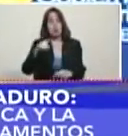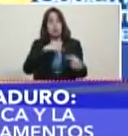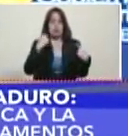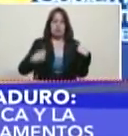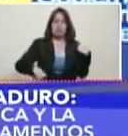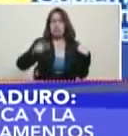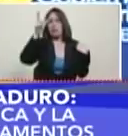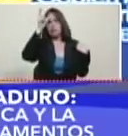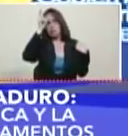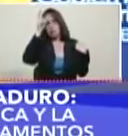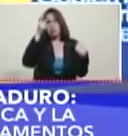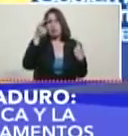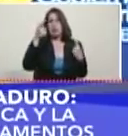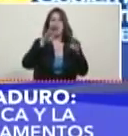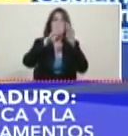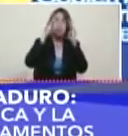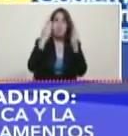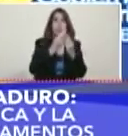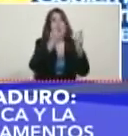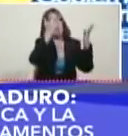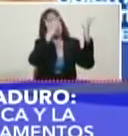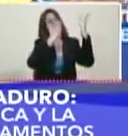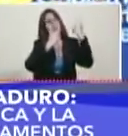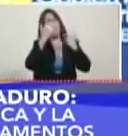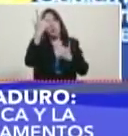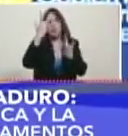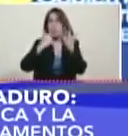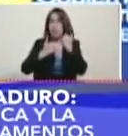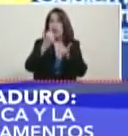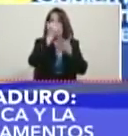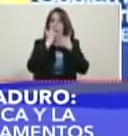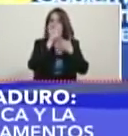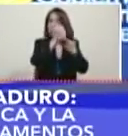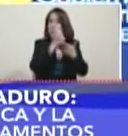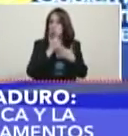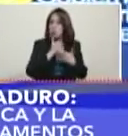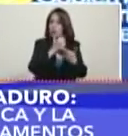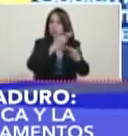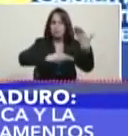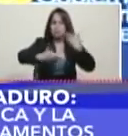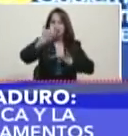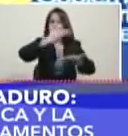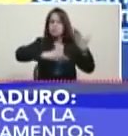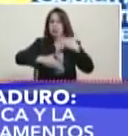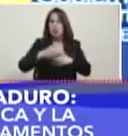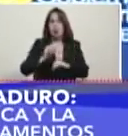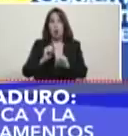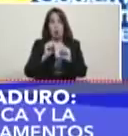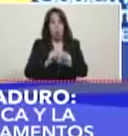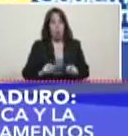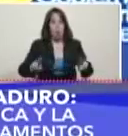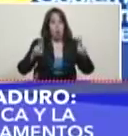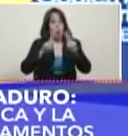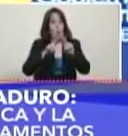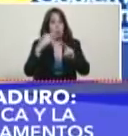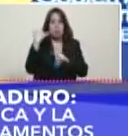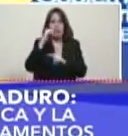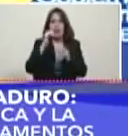Turquía, del mundo entero, con la ONU. Todos los organismos de la ONU tenemos asistencia